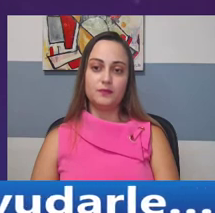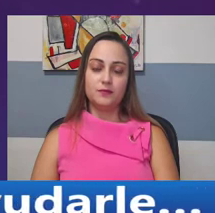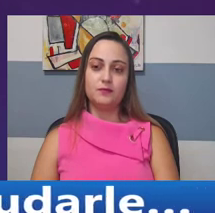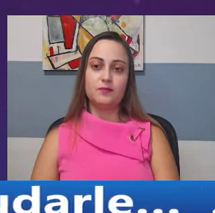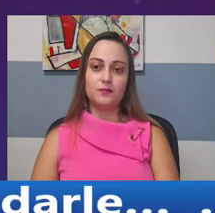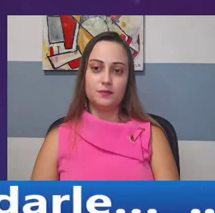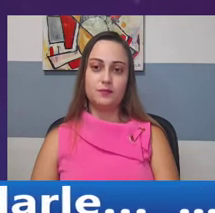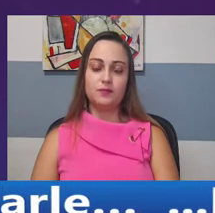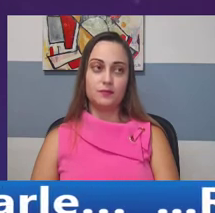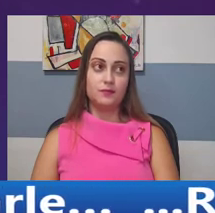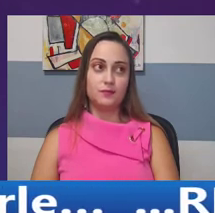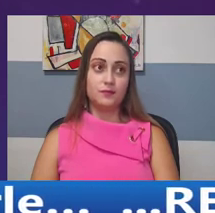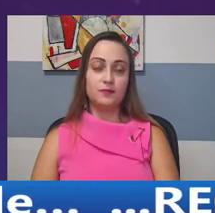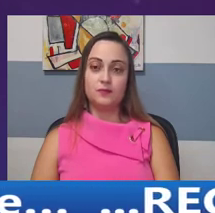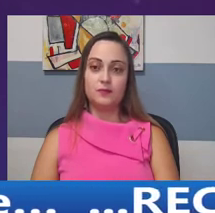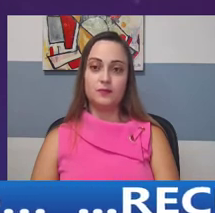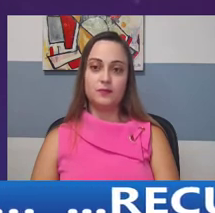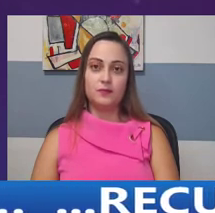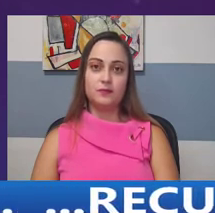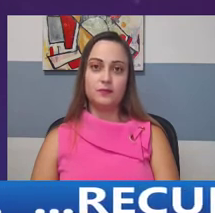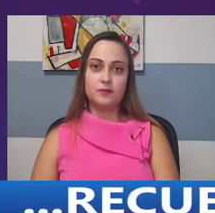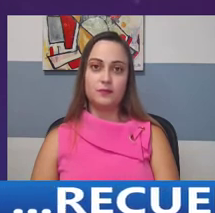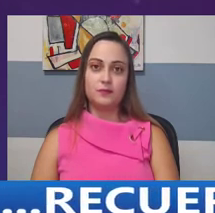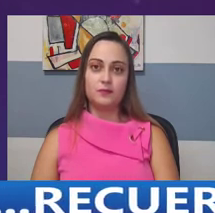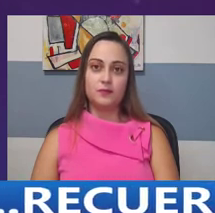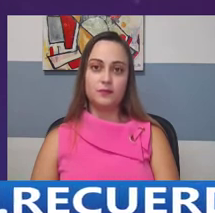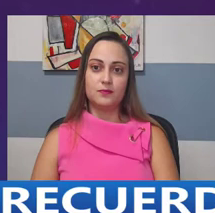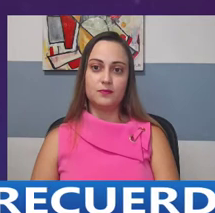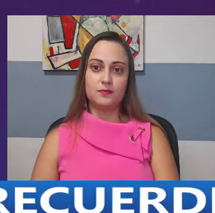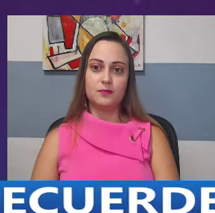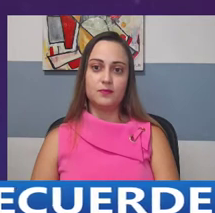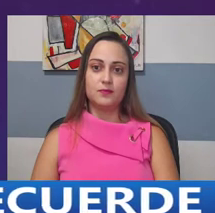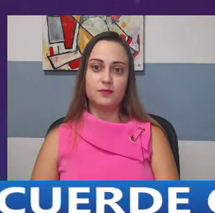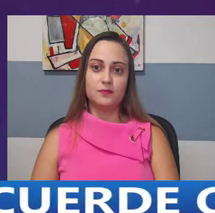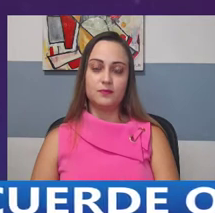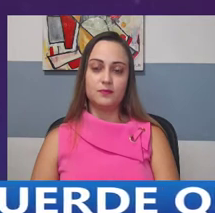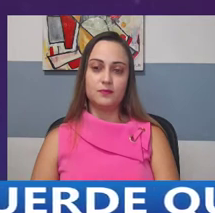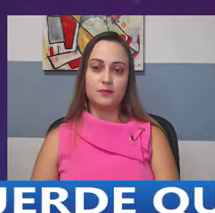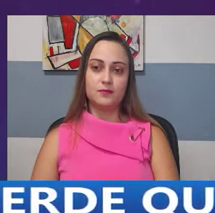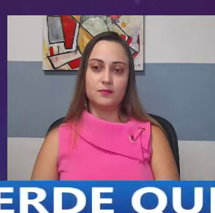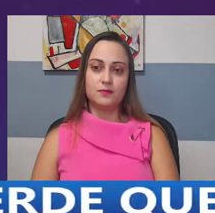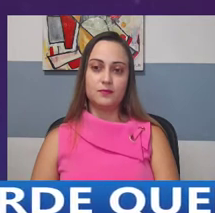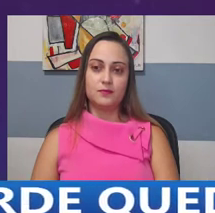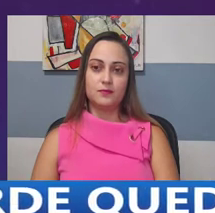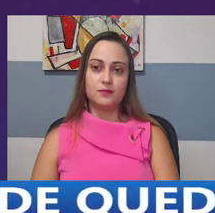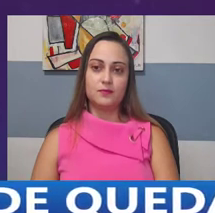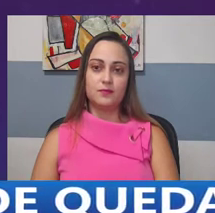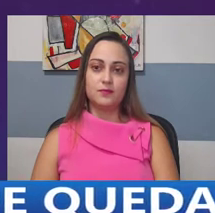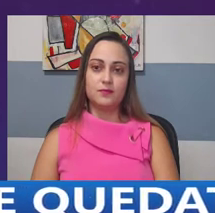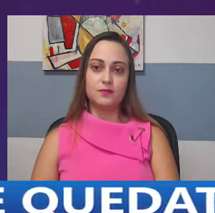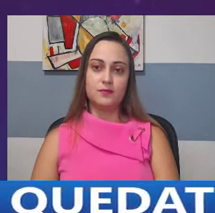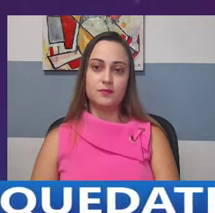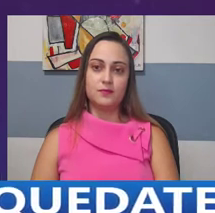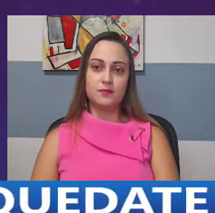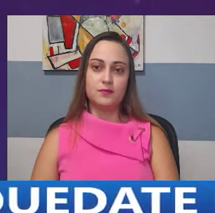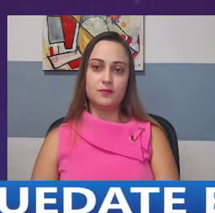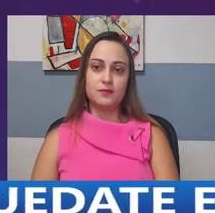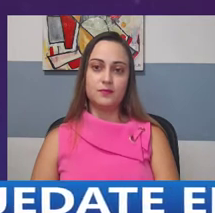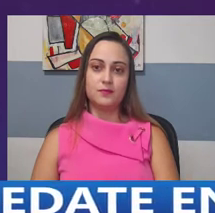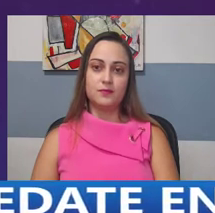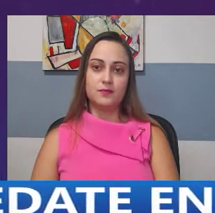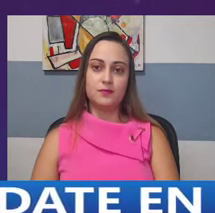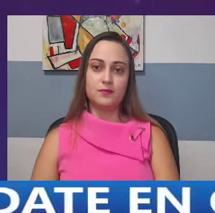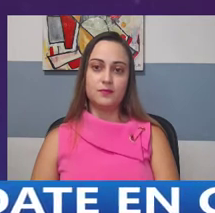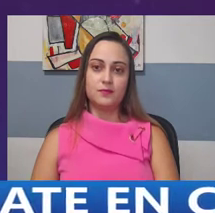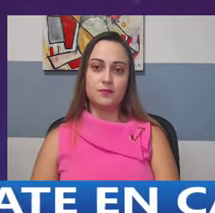con nosotros a comprar o vender una casa, bueno, nosotros tenemos esas habilidades y todos, casi todos los miembros del equipo de nosotros tienen,